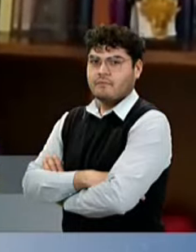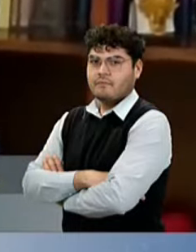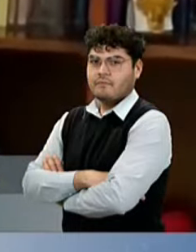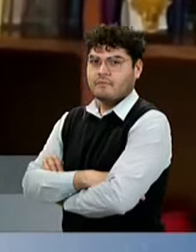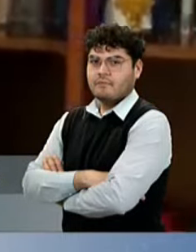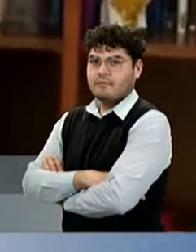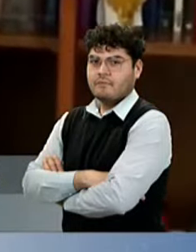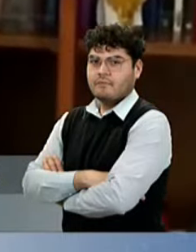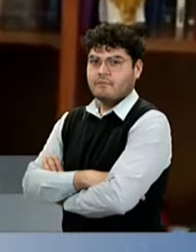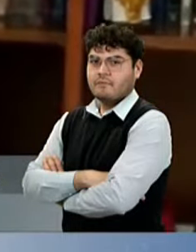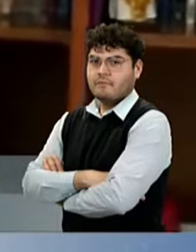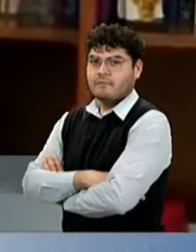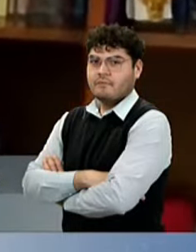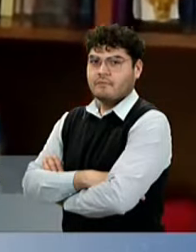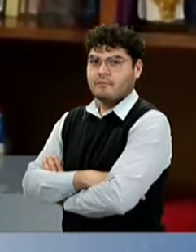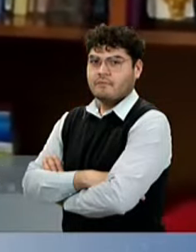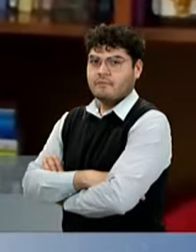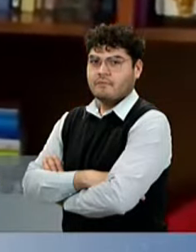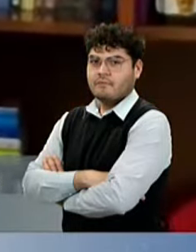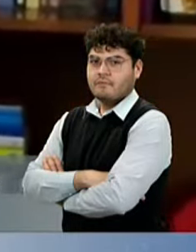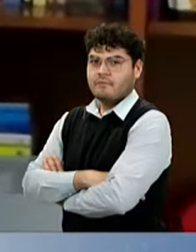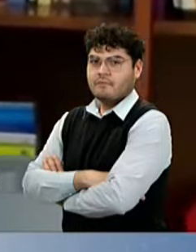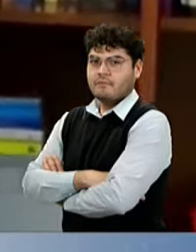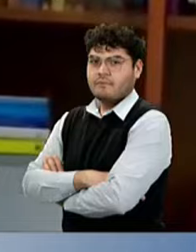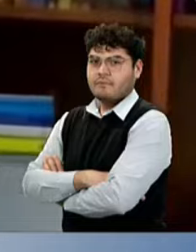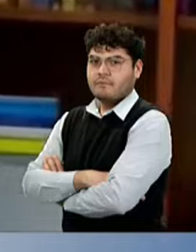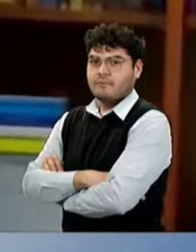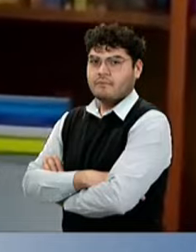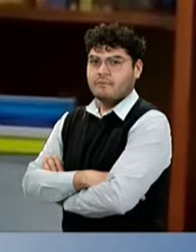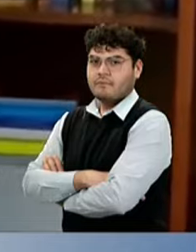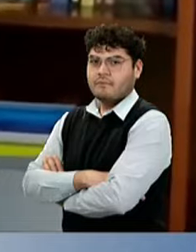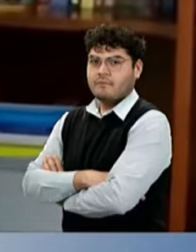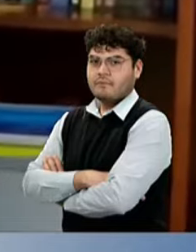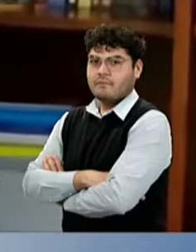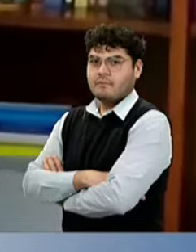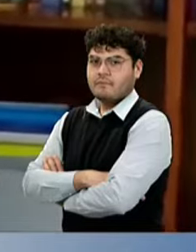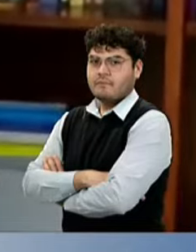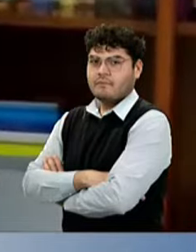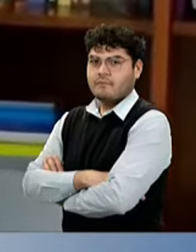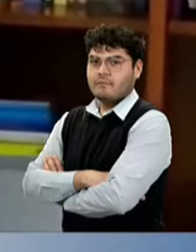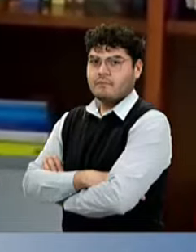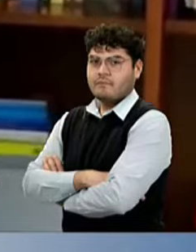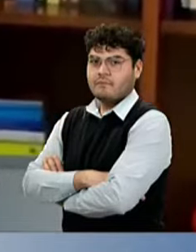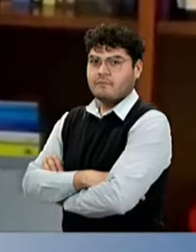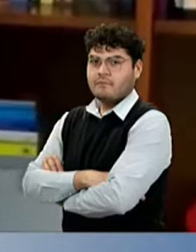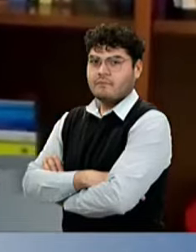el mundo privado en contra de Factop. Habrían sido alrededor de